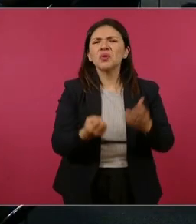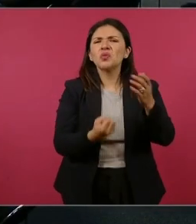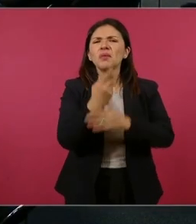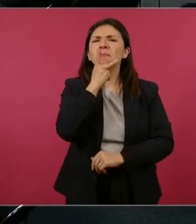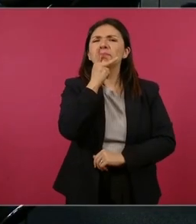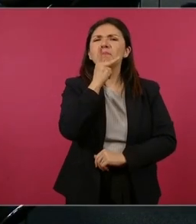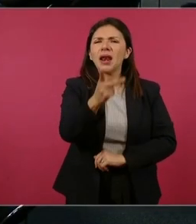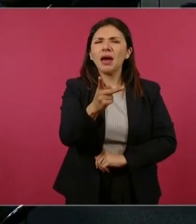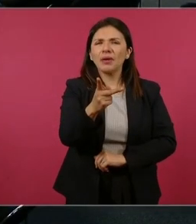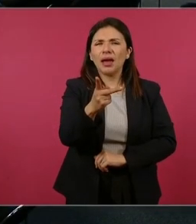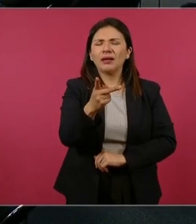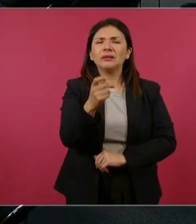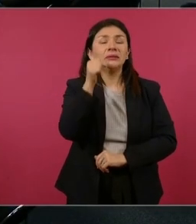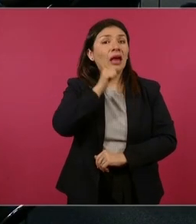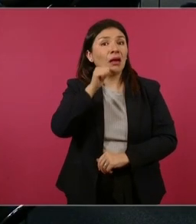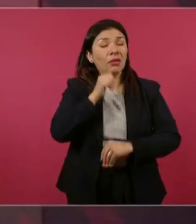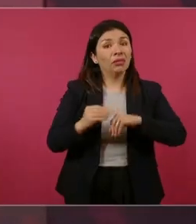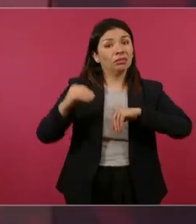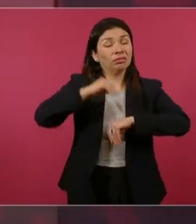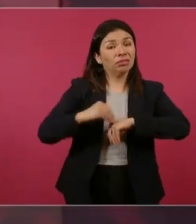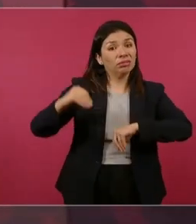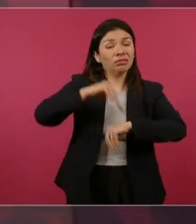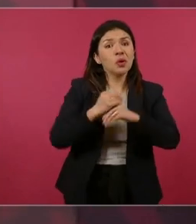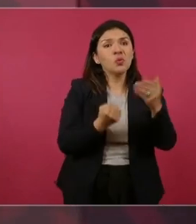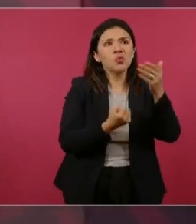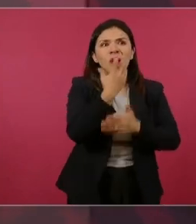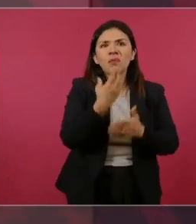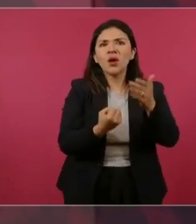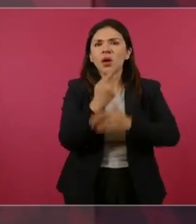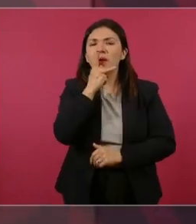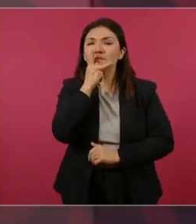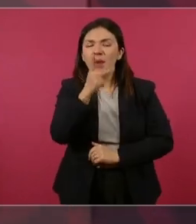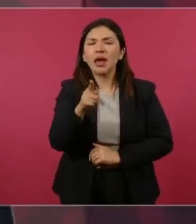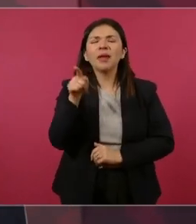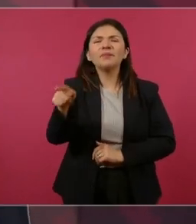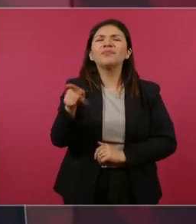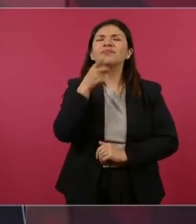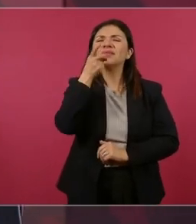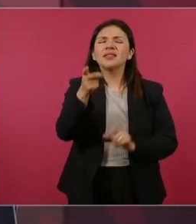porque van inventando, que se llama